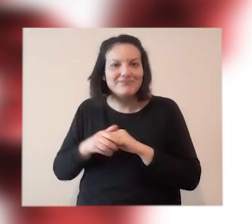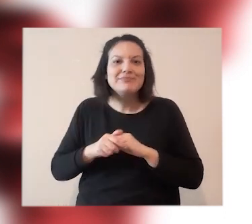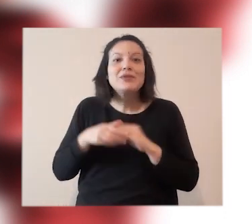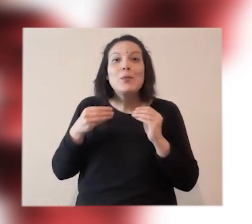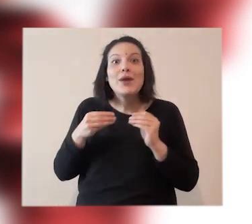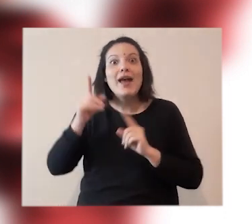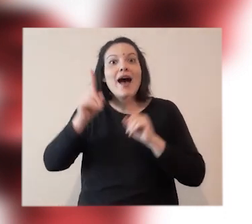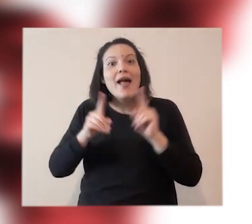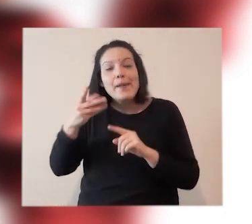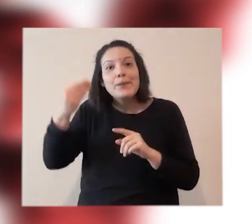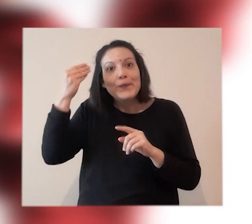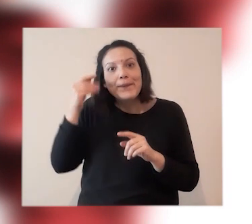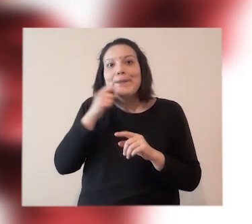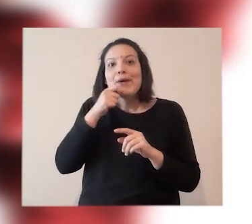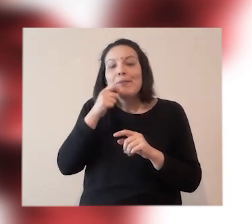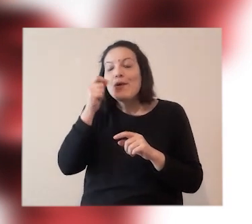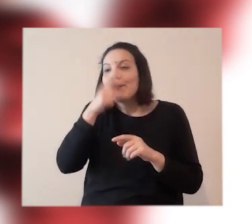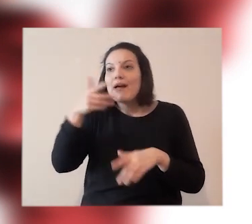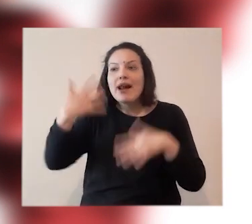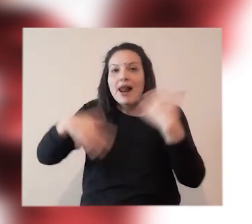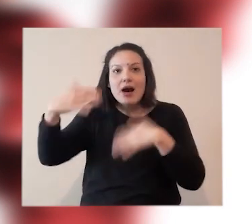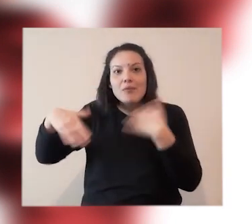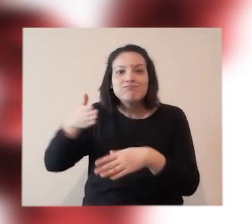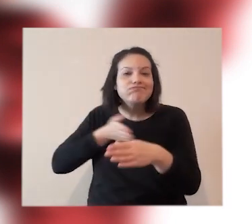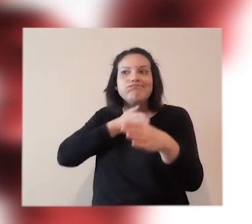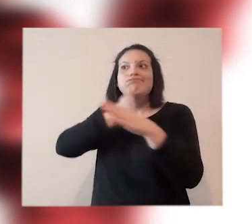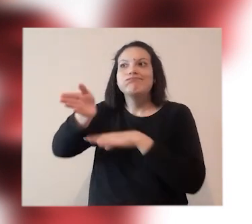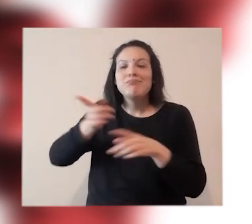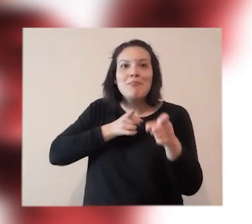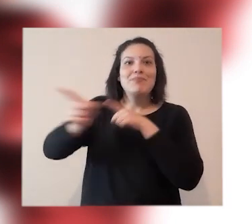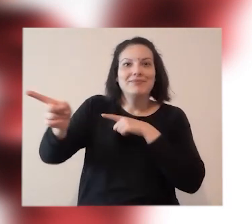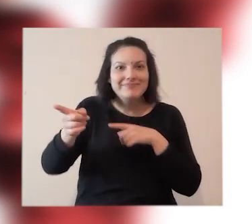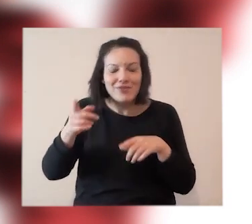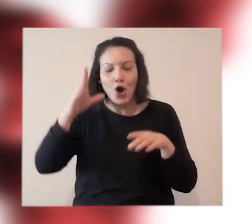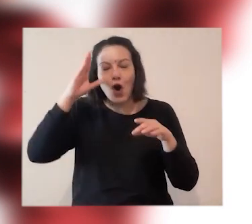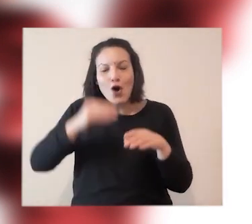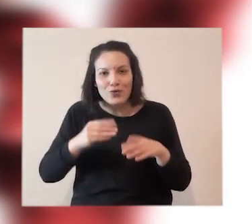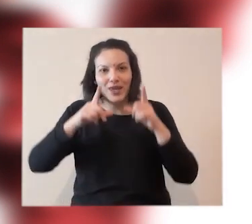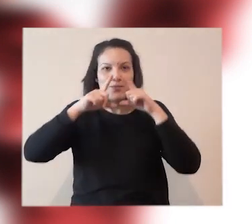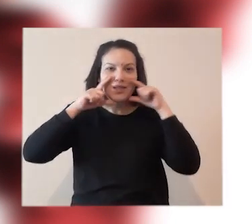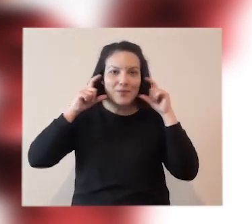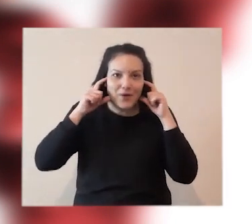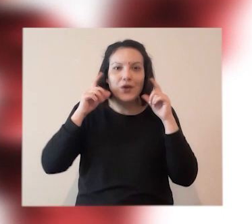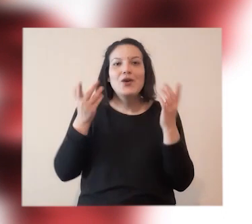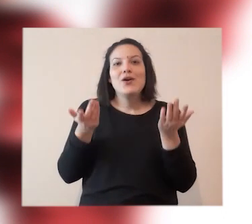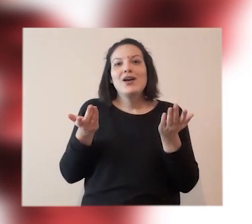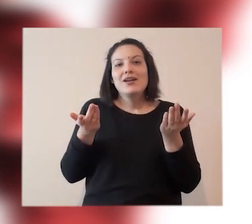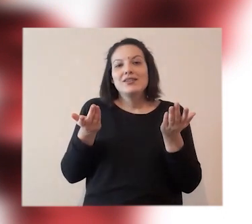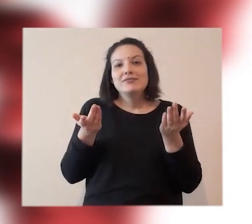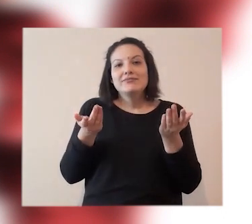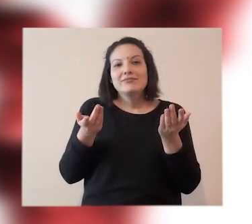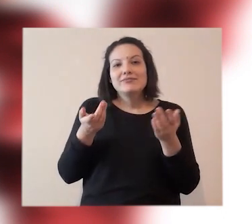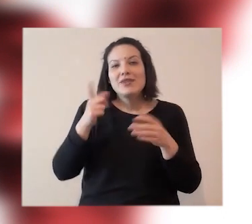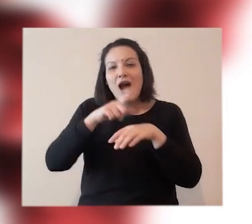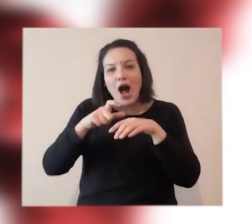cuestiones importantes que tienen que ver con nuestro ingreso rápido a las instituciones y que, bueno, nos olvidamos de poner el tapaboca, no nos